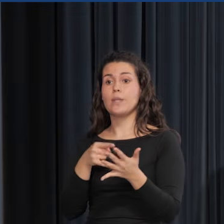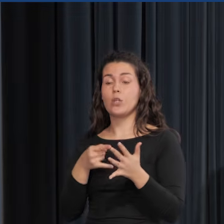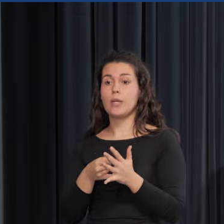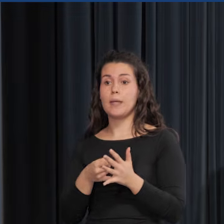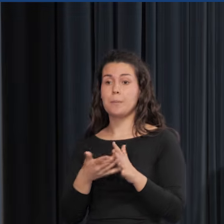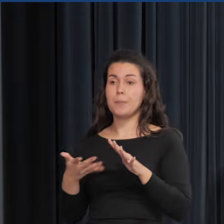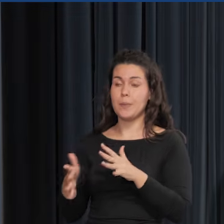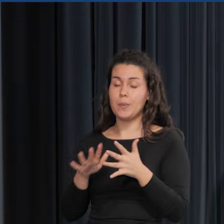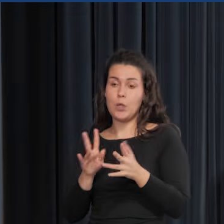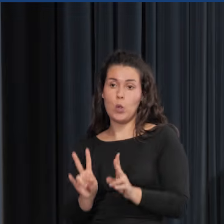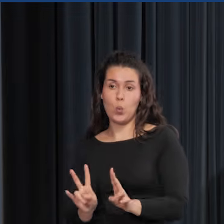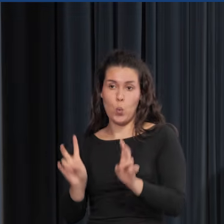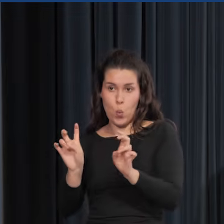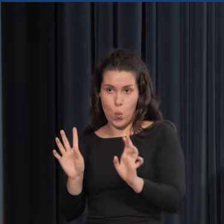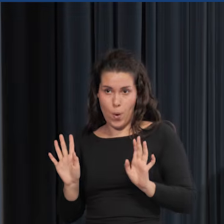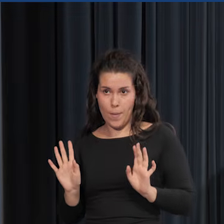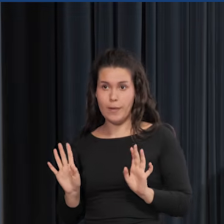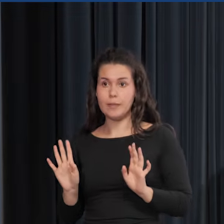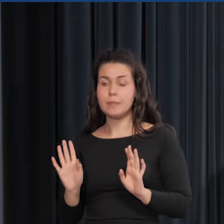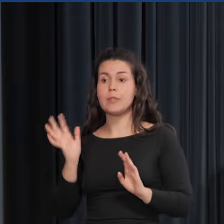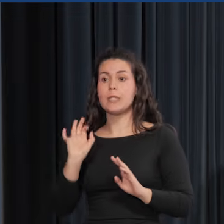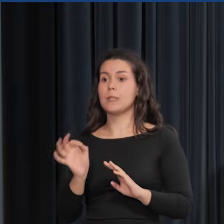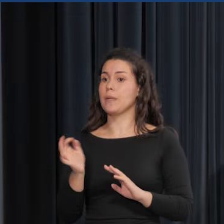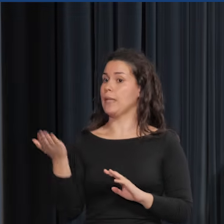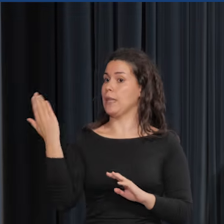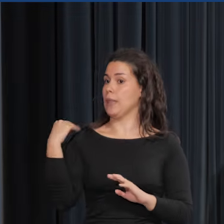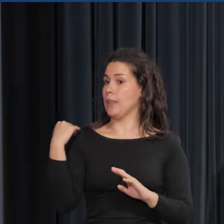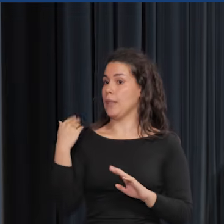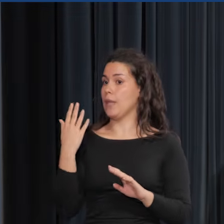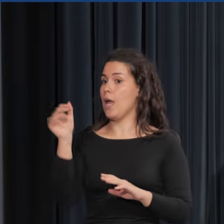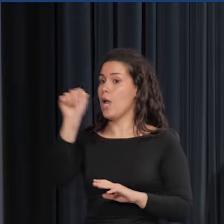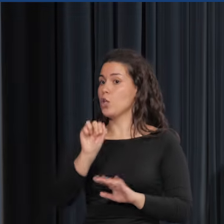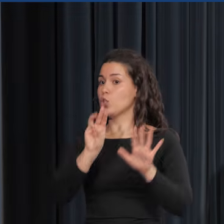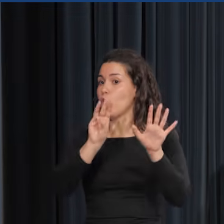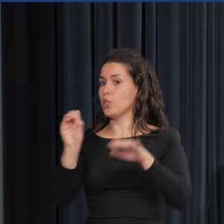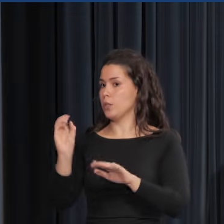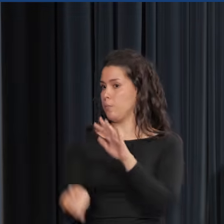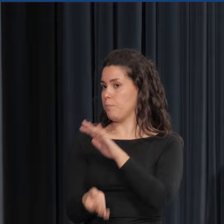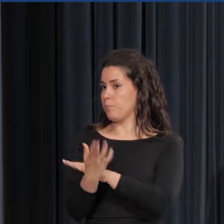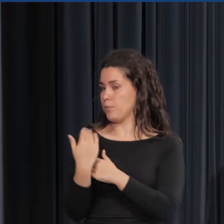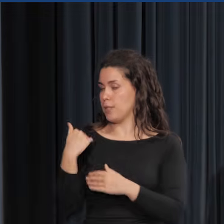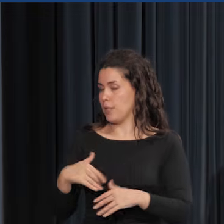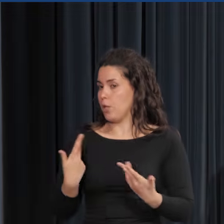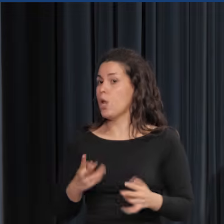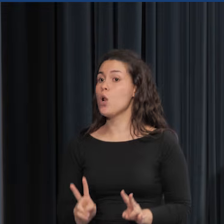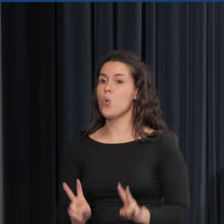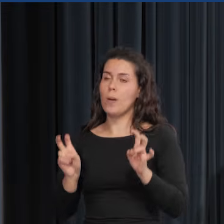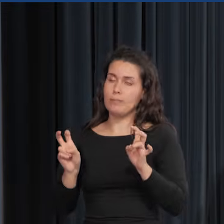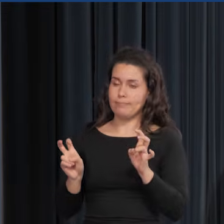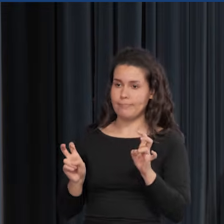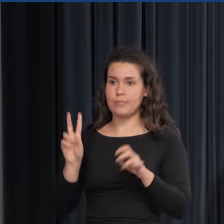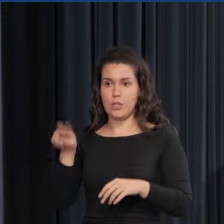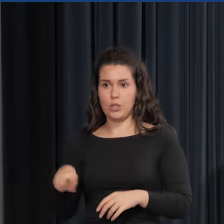relativamente nueva, vamos a decir, pero sus orígenes se remontan a los 80, con lo cual nueva tampoco es. Es cierto que se